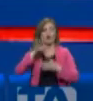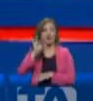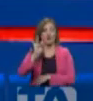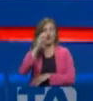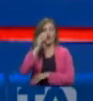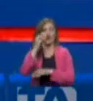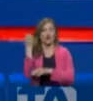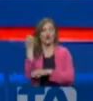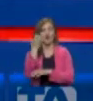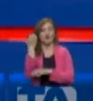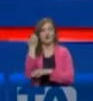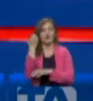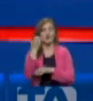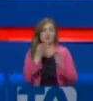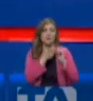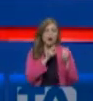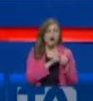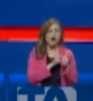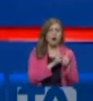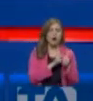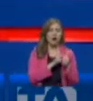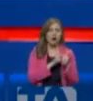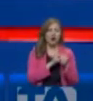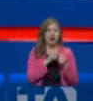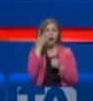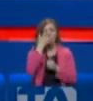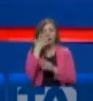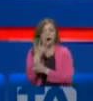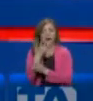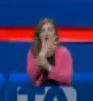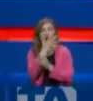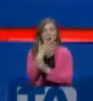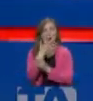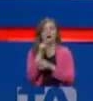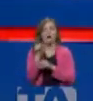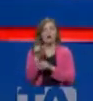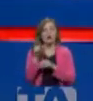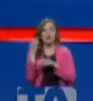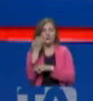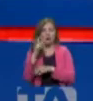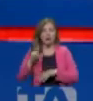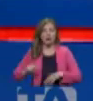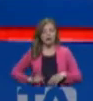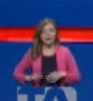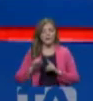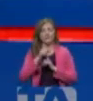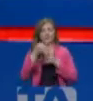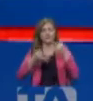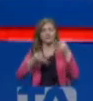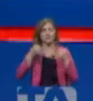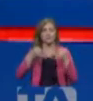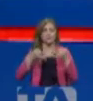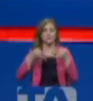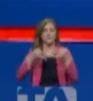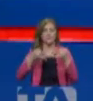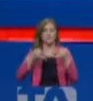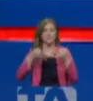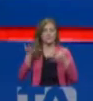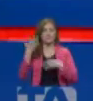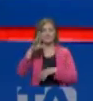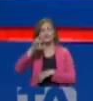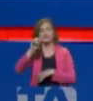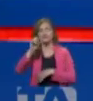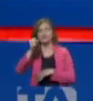80 emergencias que fueron desde problemas por la deforestación en Esmeraldas hasta emergencias en salud, el sistema judicial y por los hechos del